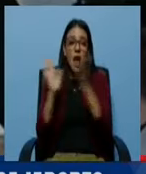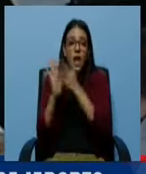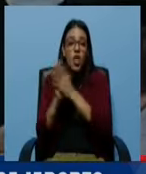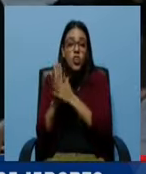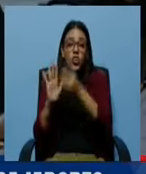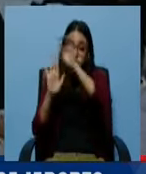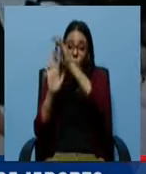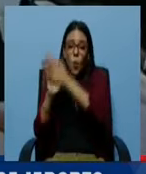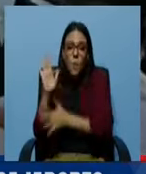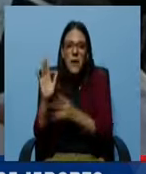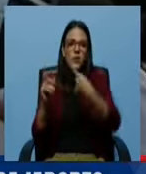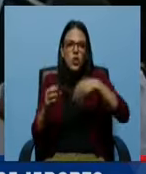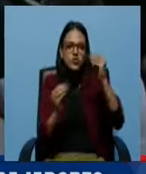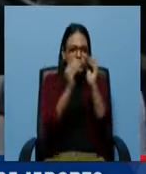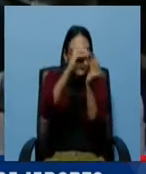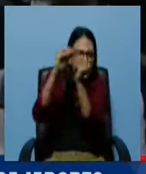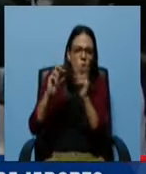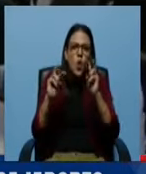misión